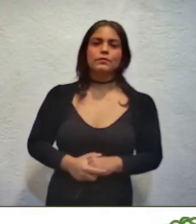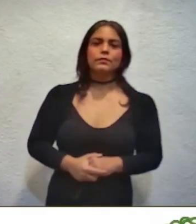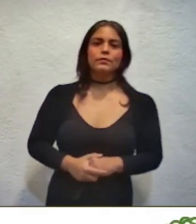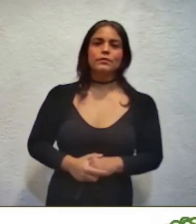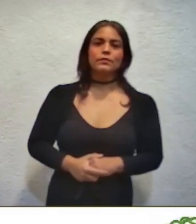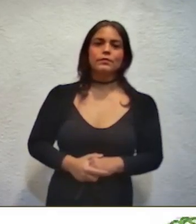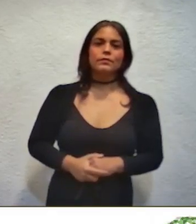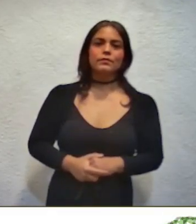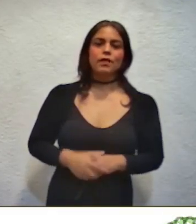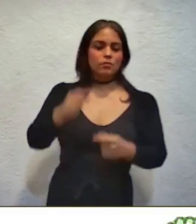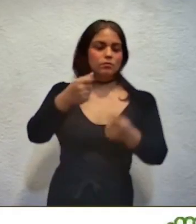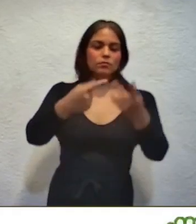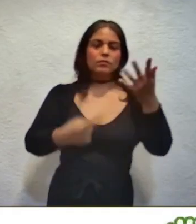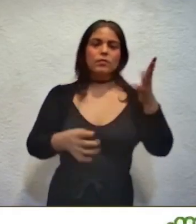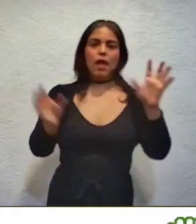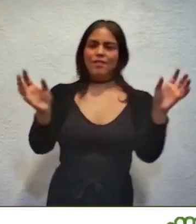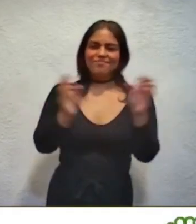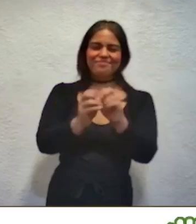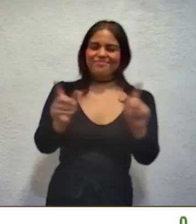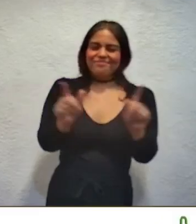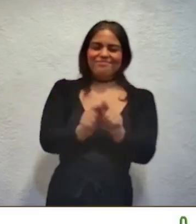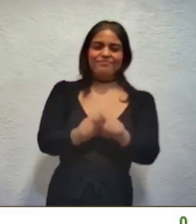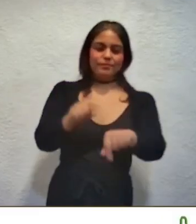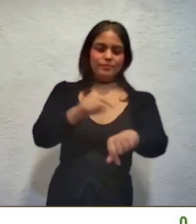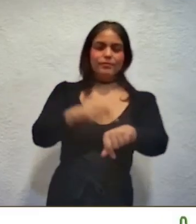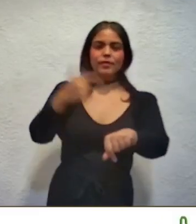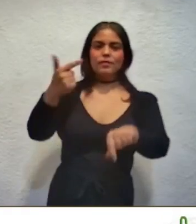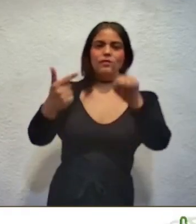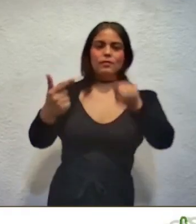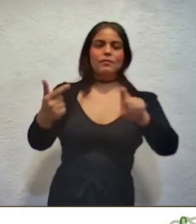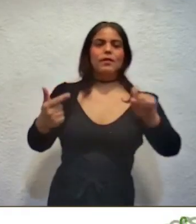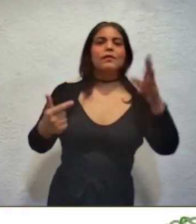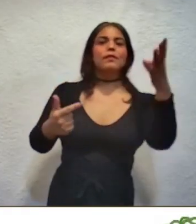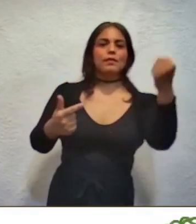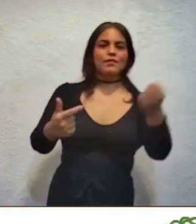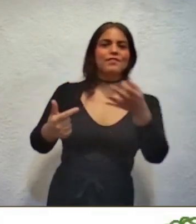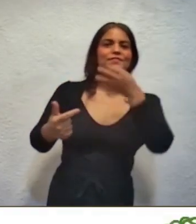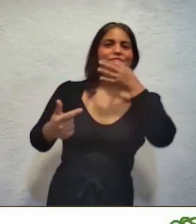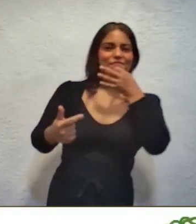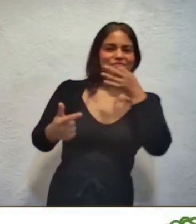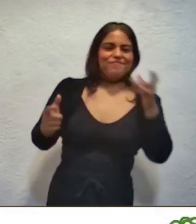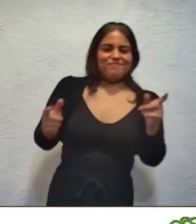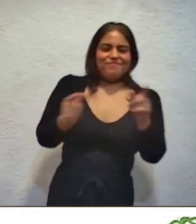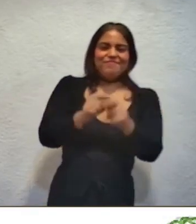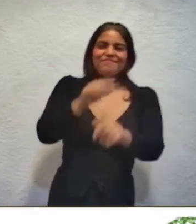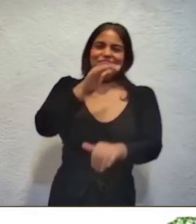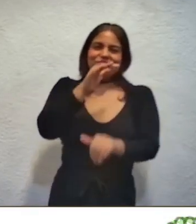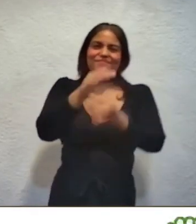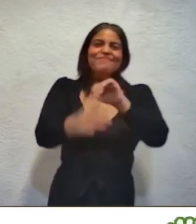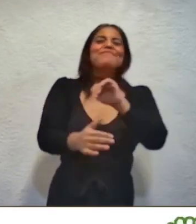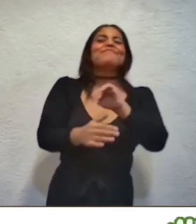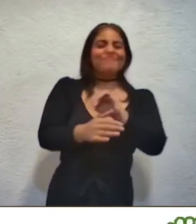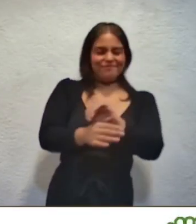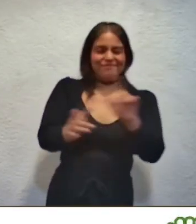Al no haber más asuntos que tratar, siendo las 12:29, se declara concluida la presente